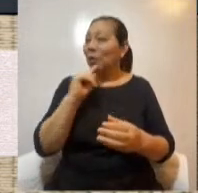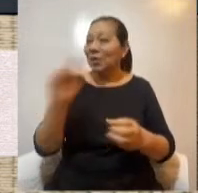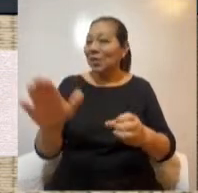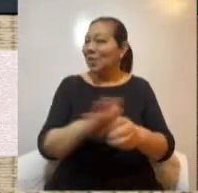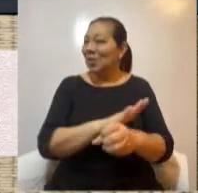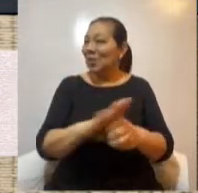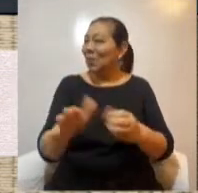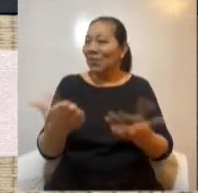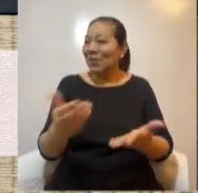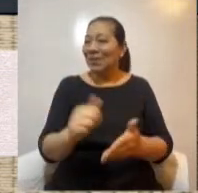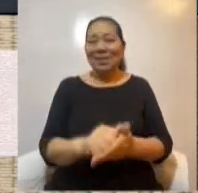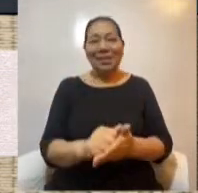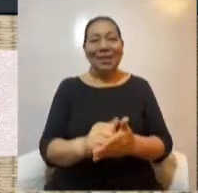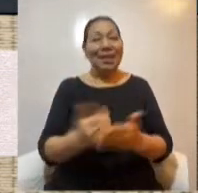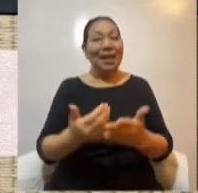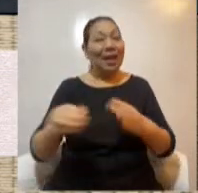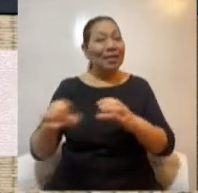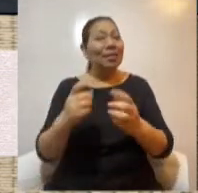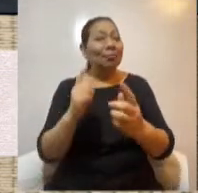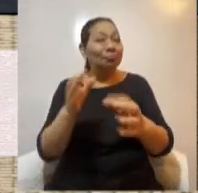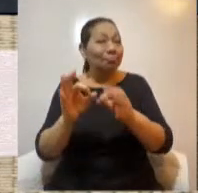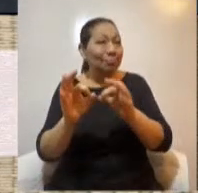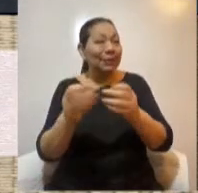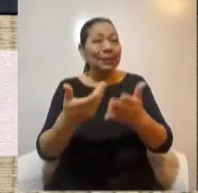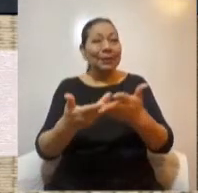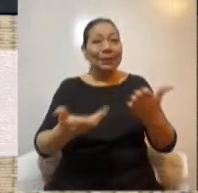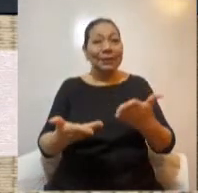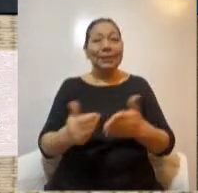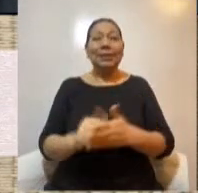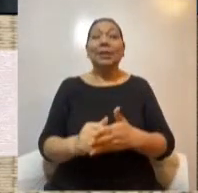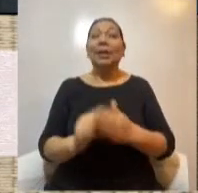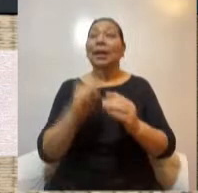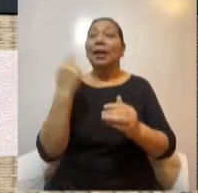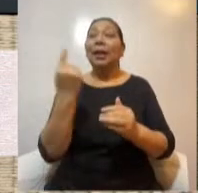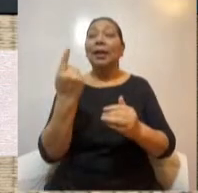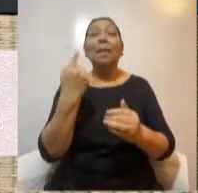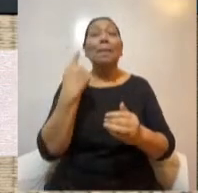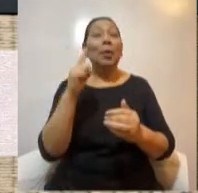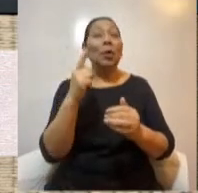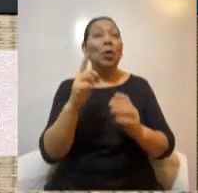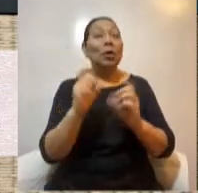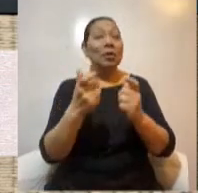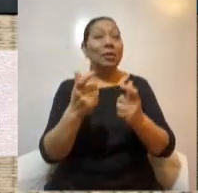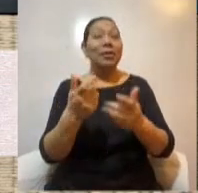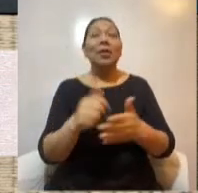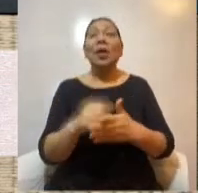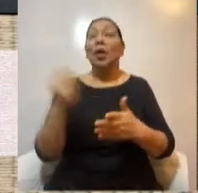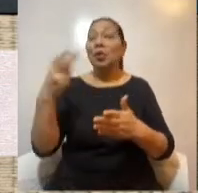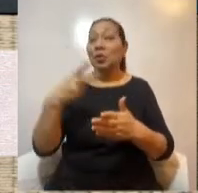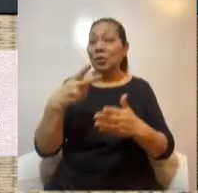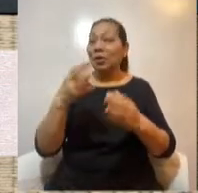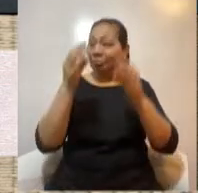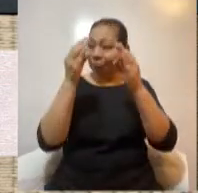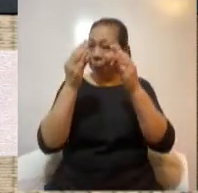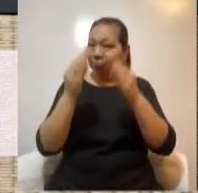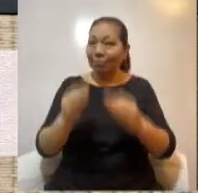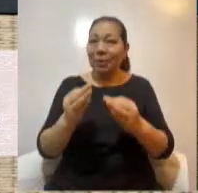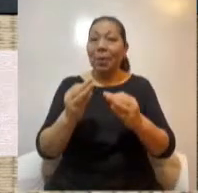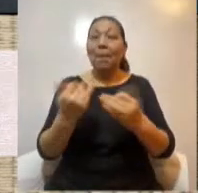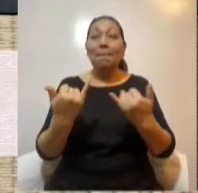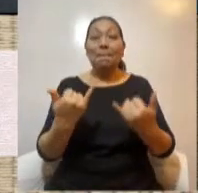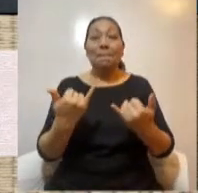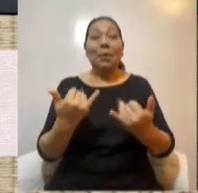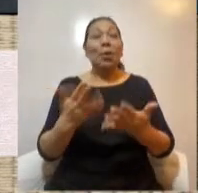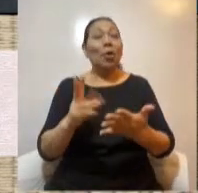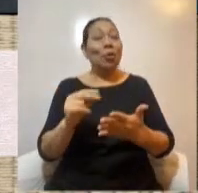no es suficiente con realizar interpretaciones literales de disposiciones creadas por el legislador. Este mundo formalista